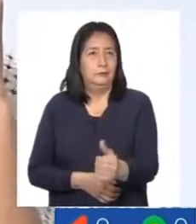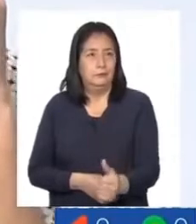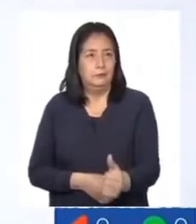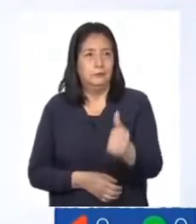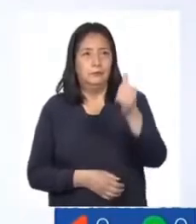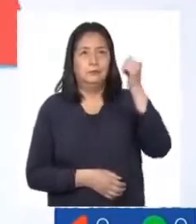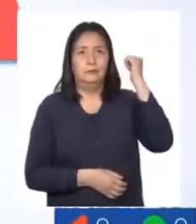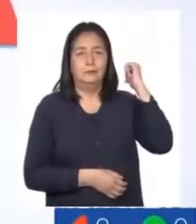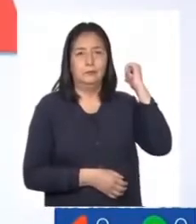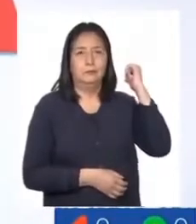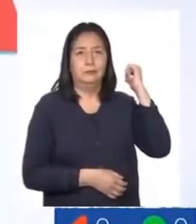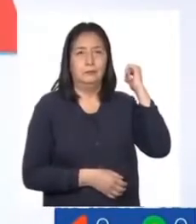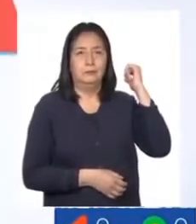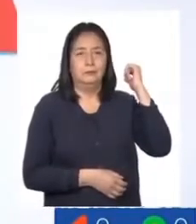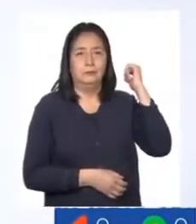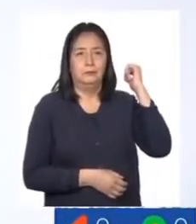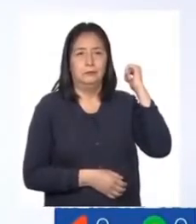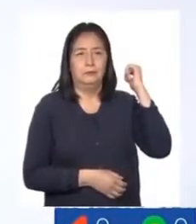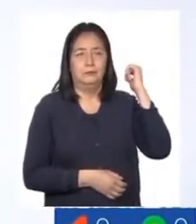Hacia atrás.